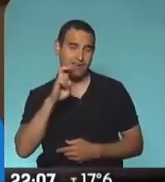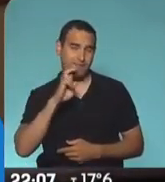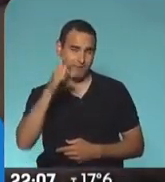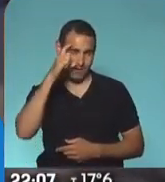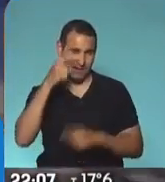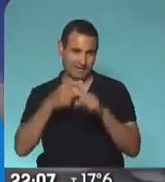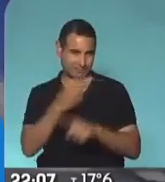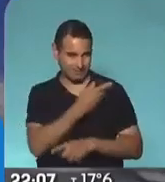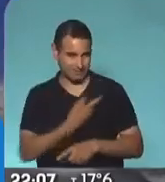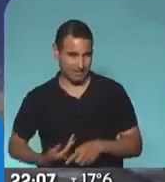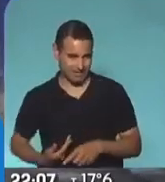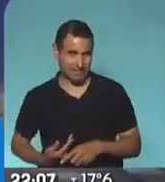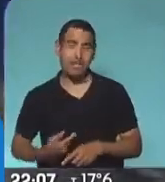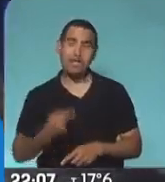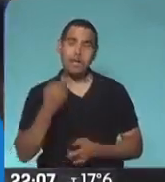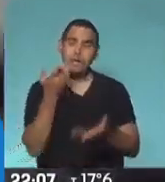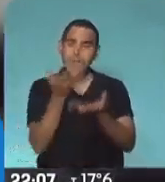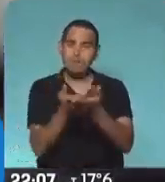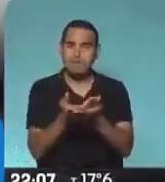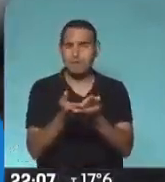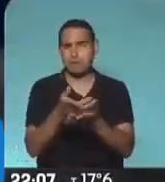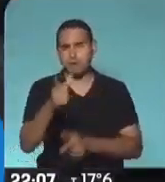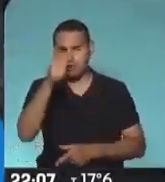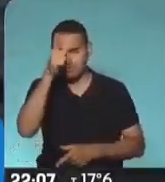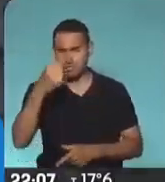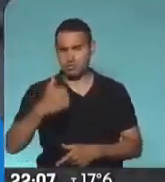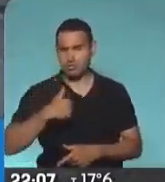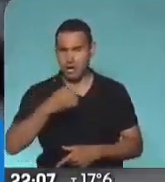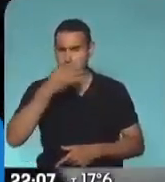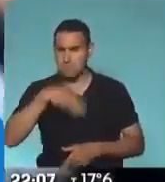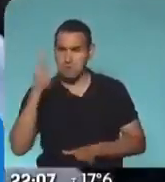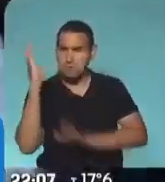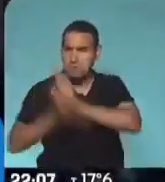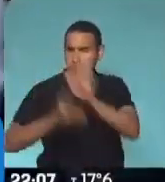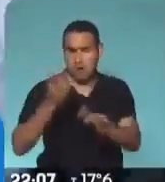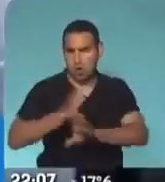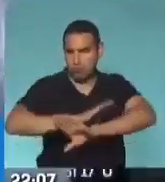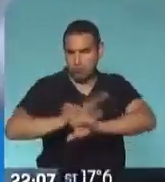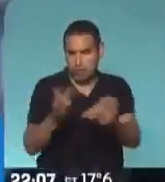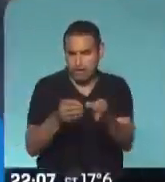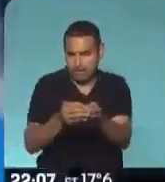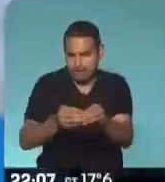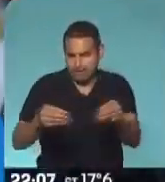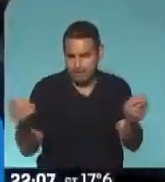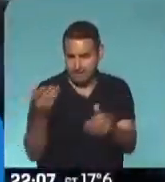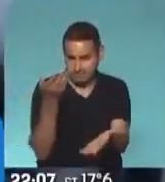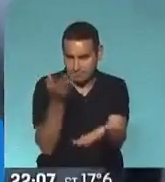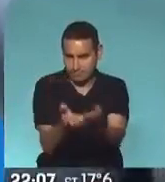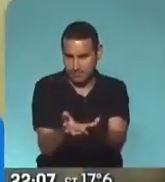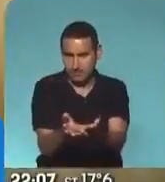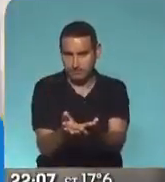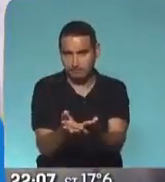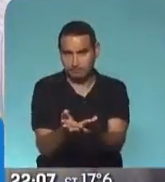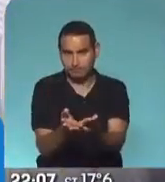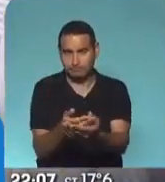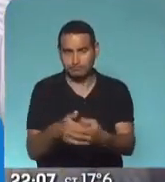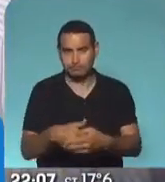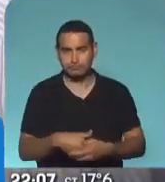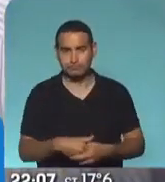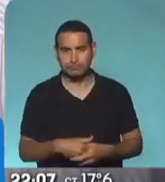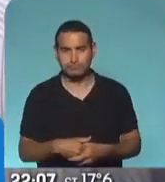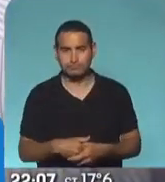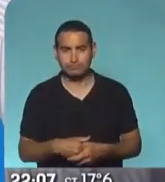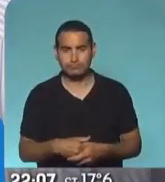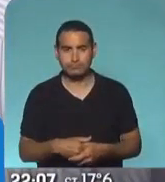Estado exigió además el fin de la represión perpetrada por las fuerzas de seguridad contra quienes rechazan el golpe en las calles.